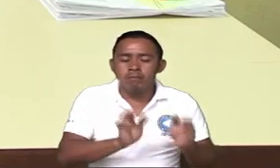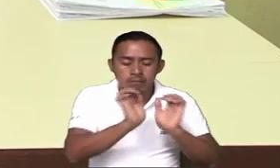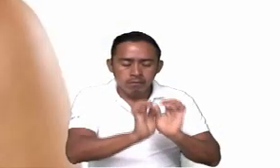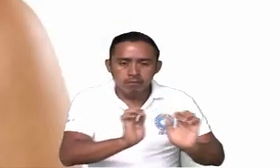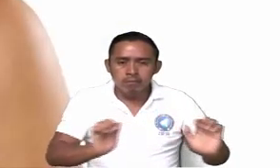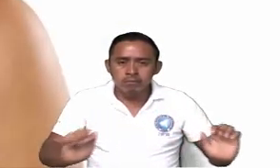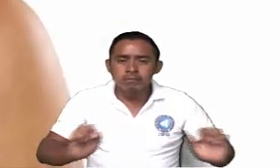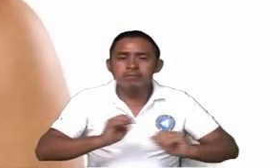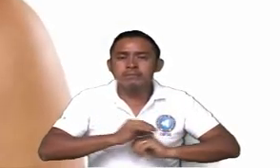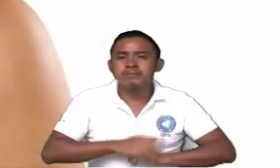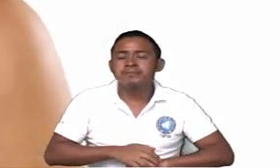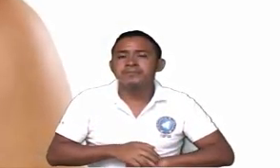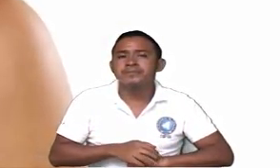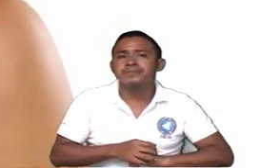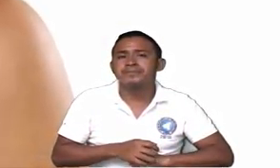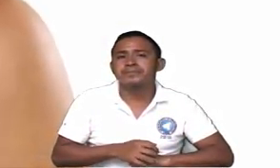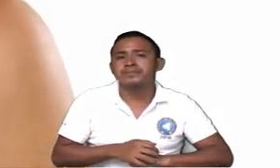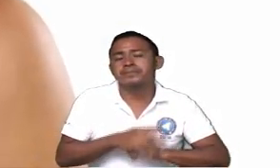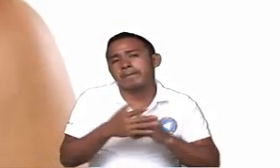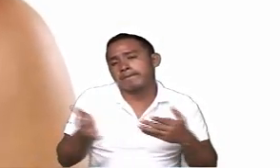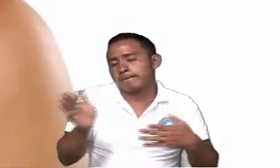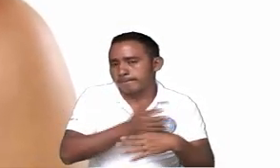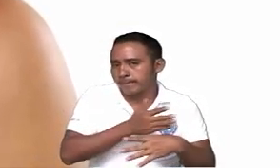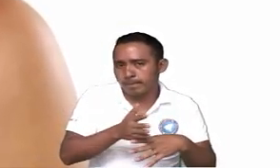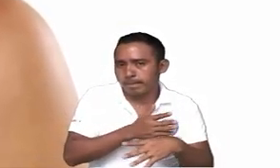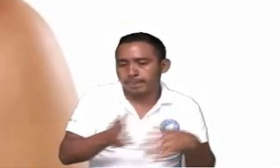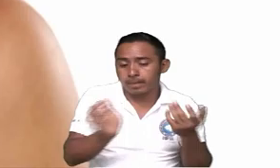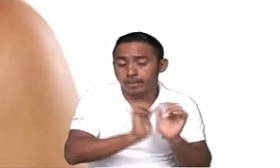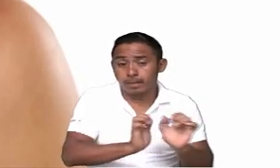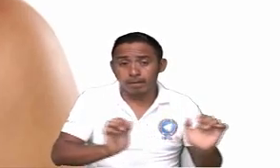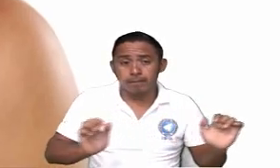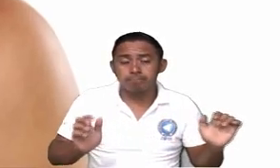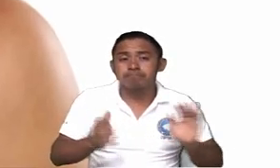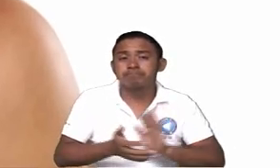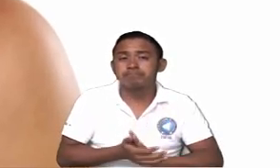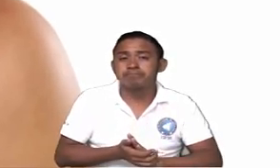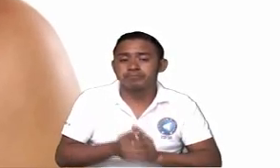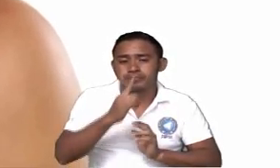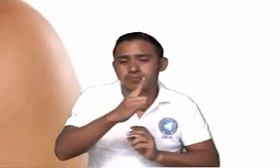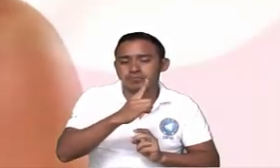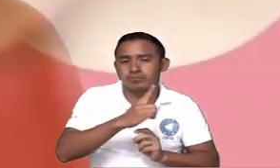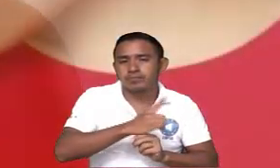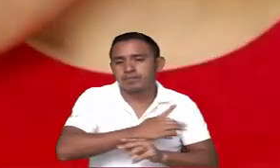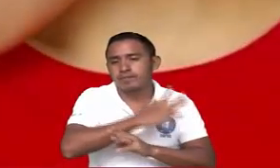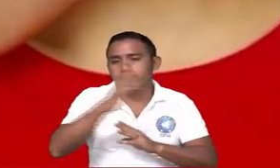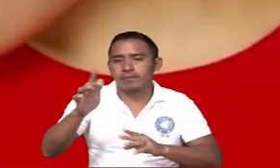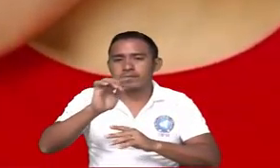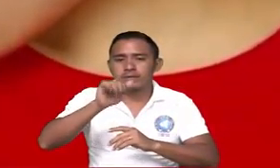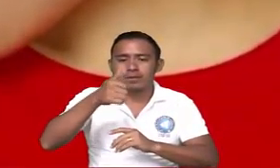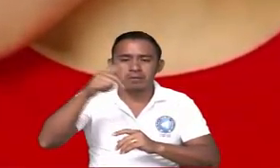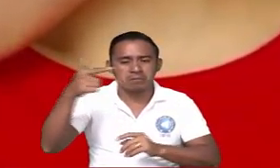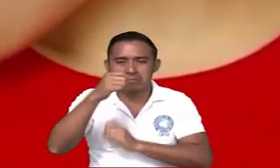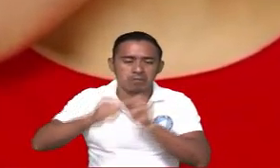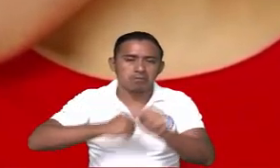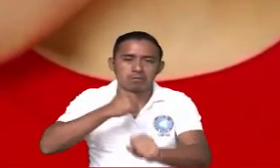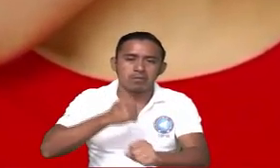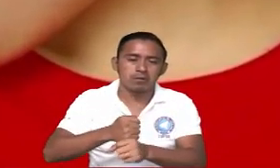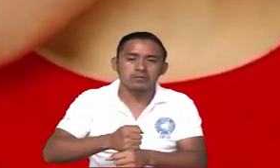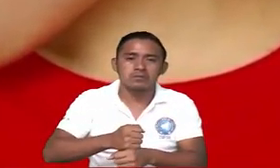por ejemplo, claro que la causa va a ser diferente. En el caso de los niños de 1 a 6, 7 años,